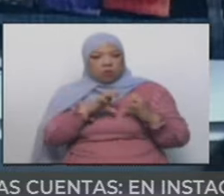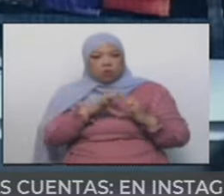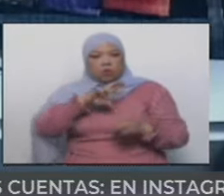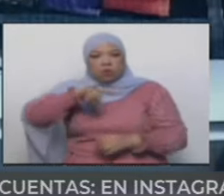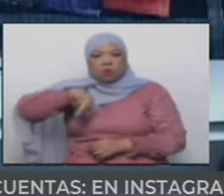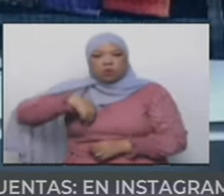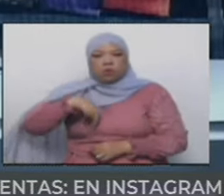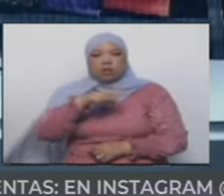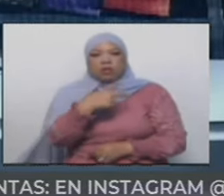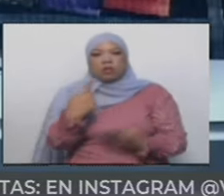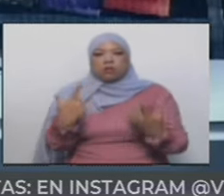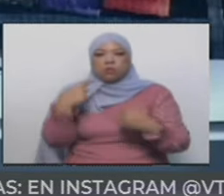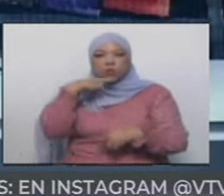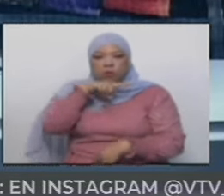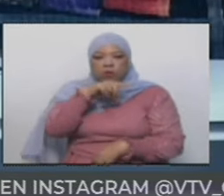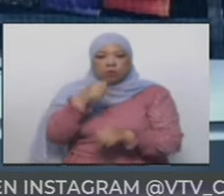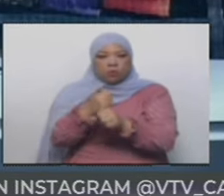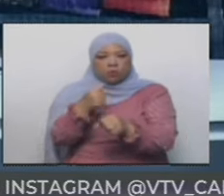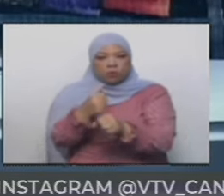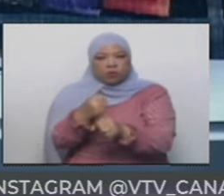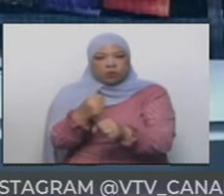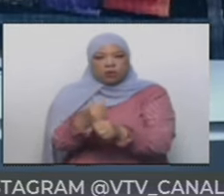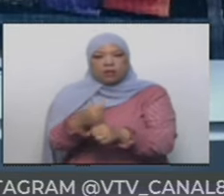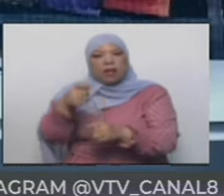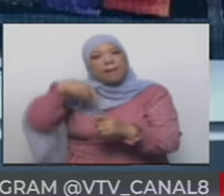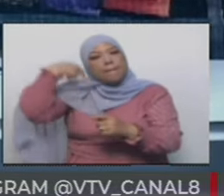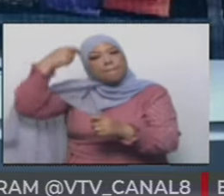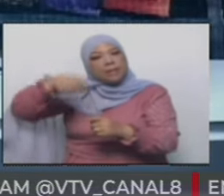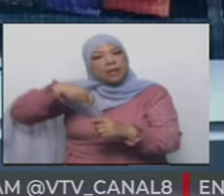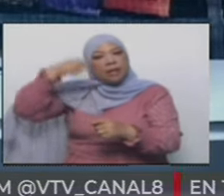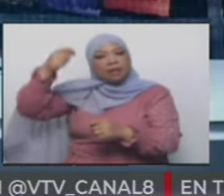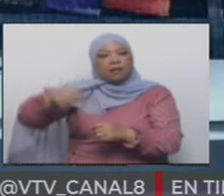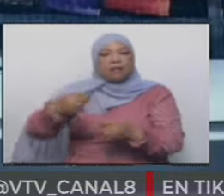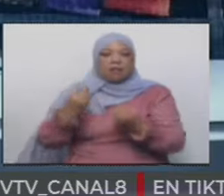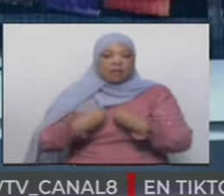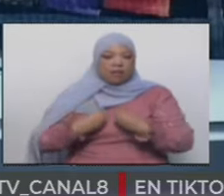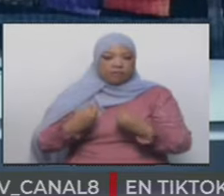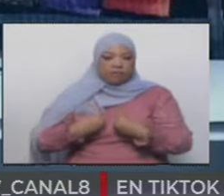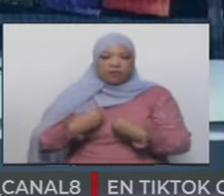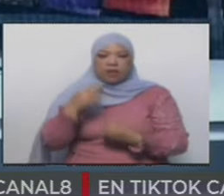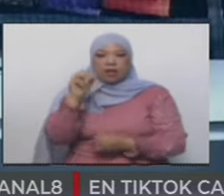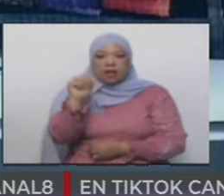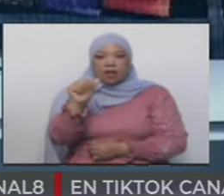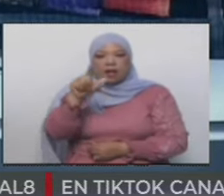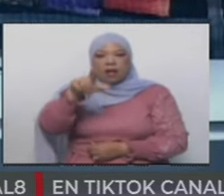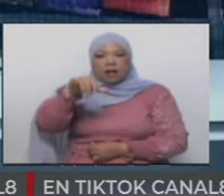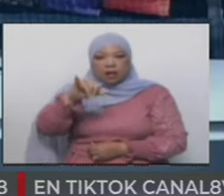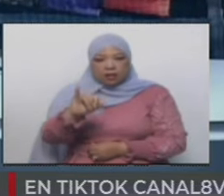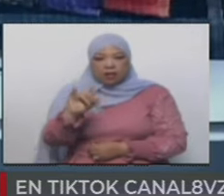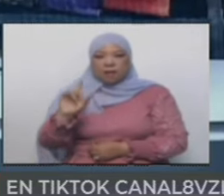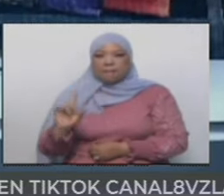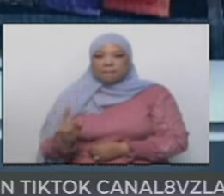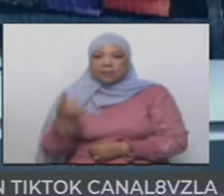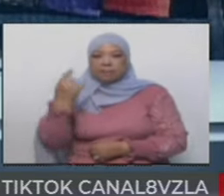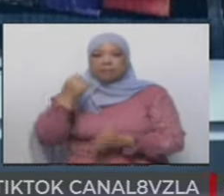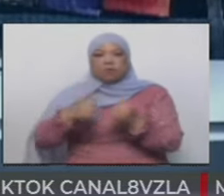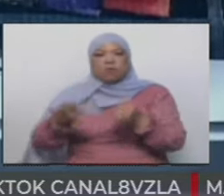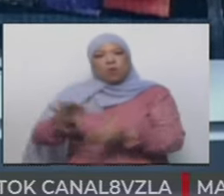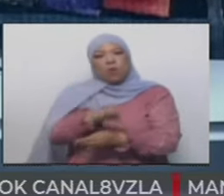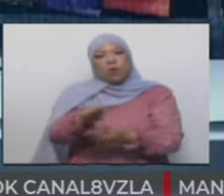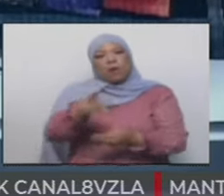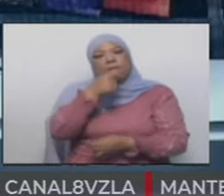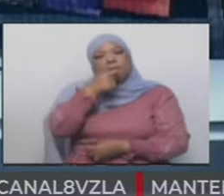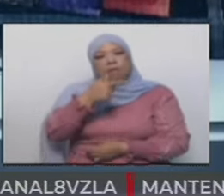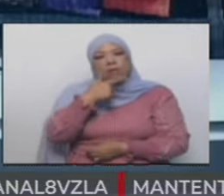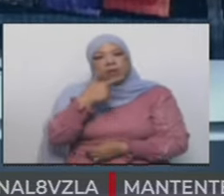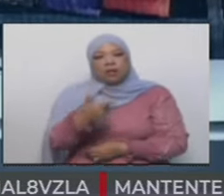El 31 de octubre se estrena la película de la vida de Alí Primera, no se la pierdan, para que ustedes vean una belleza, una